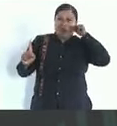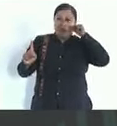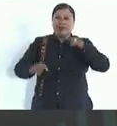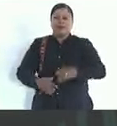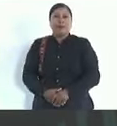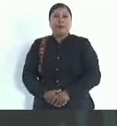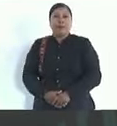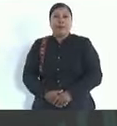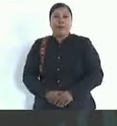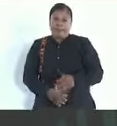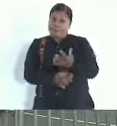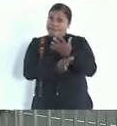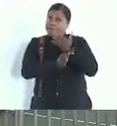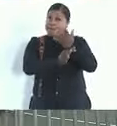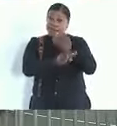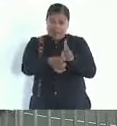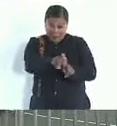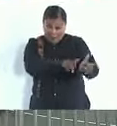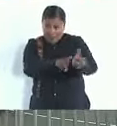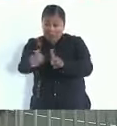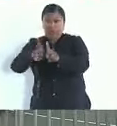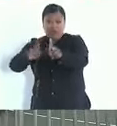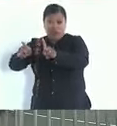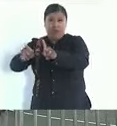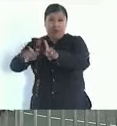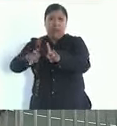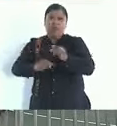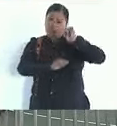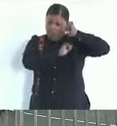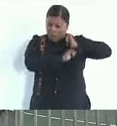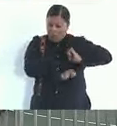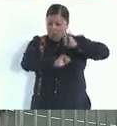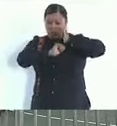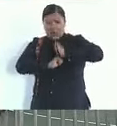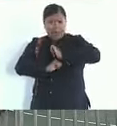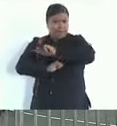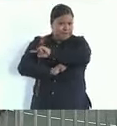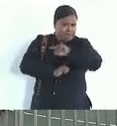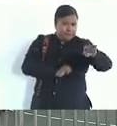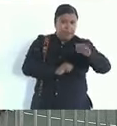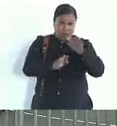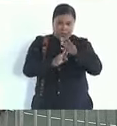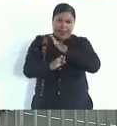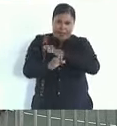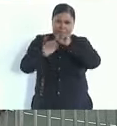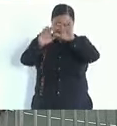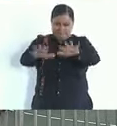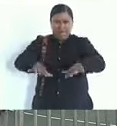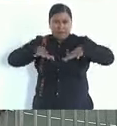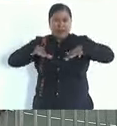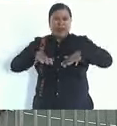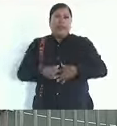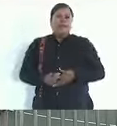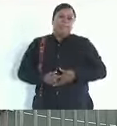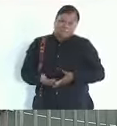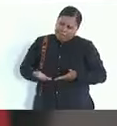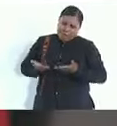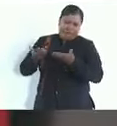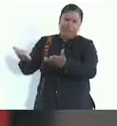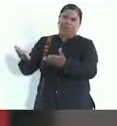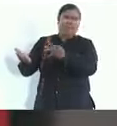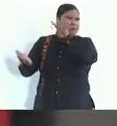A nombre de nuestros pueblos, de sus autoridades legítimas aquí presentes, le doy nuestro